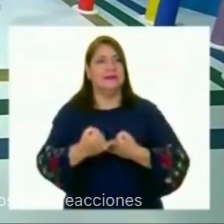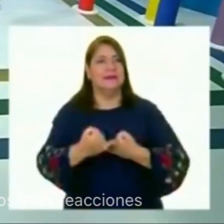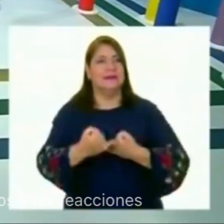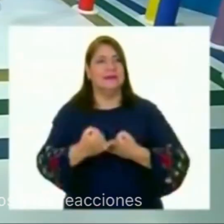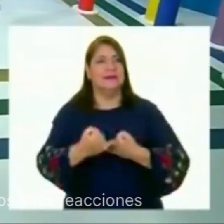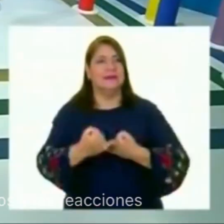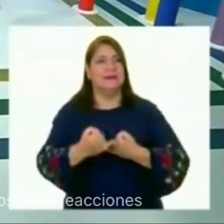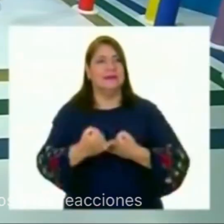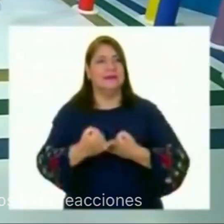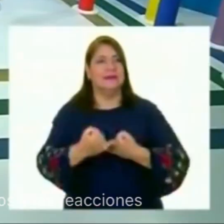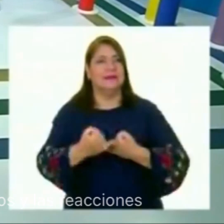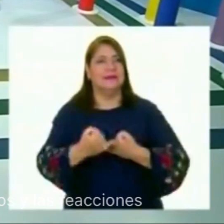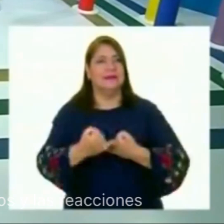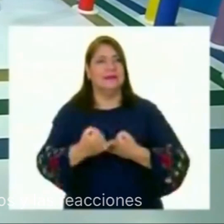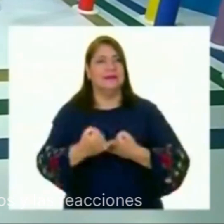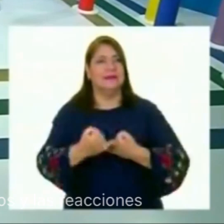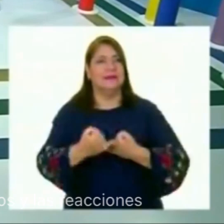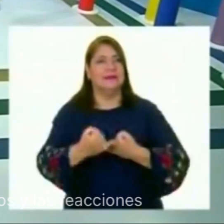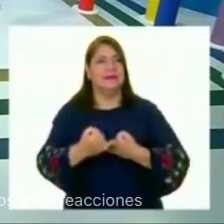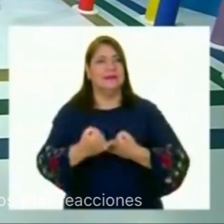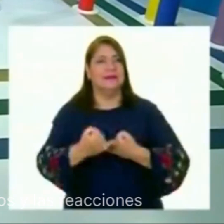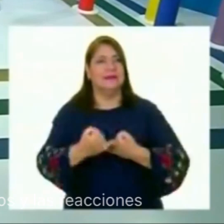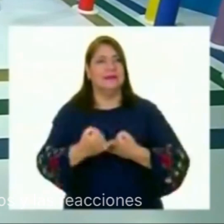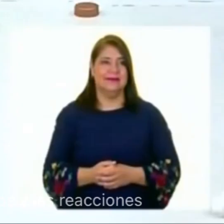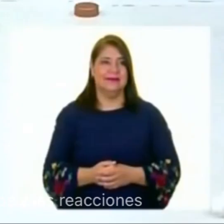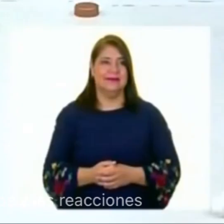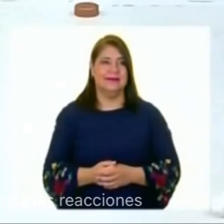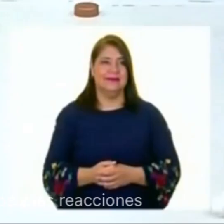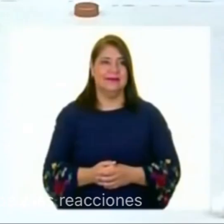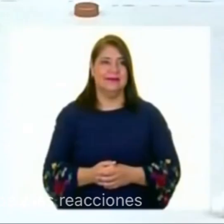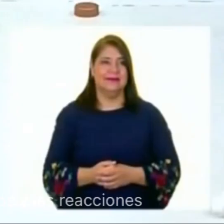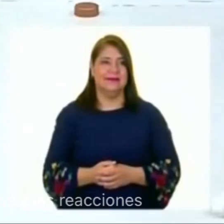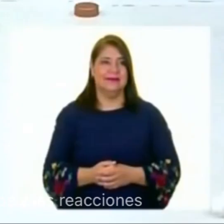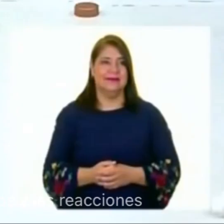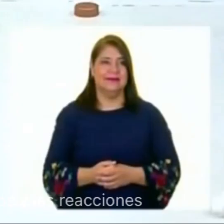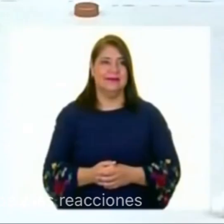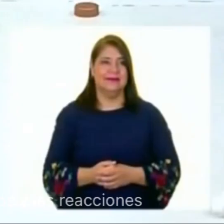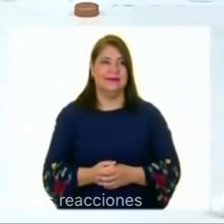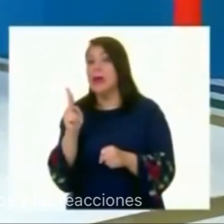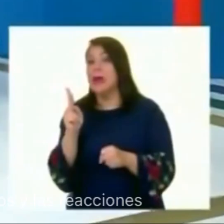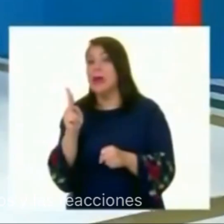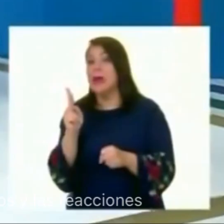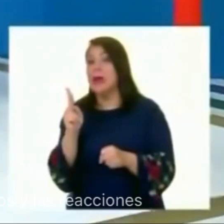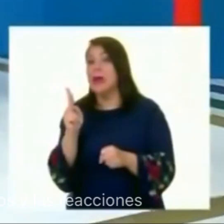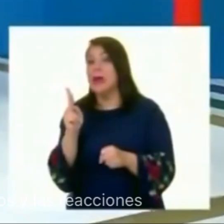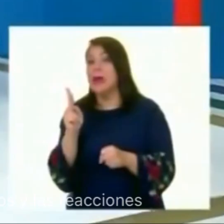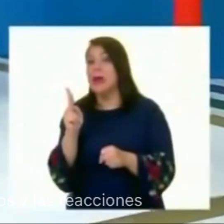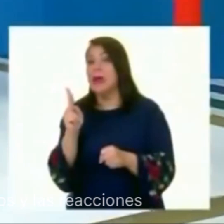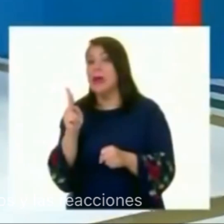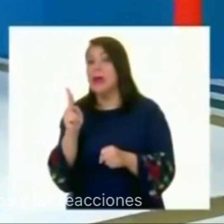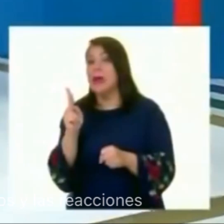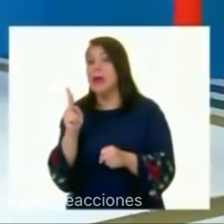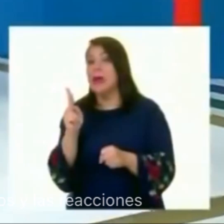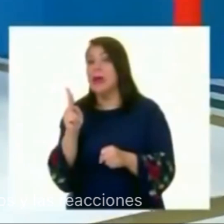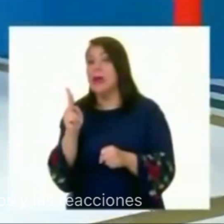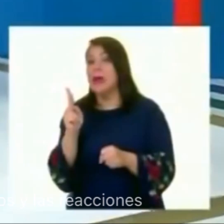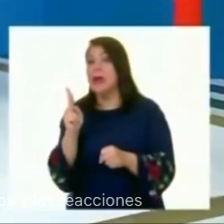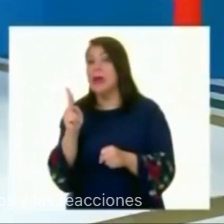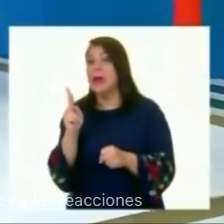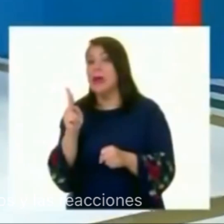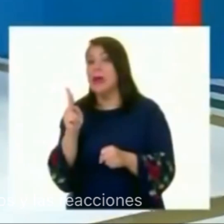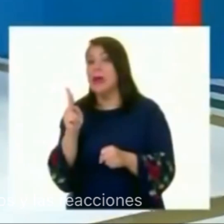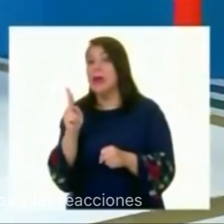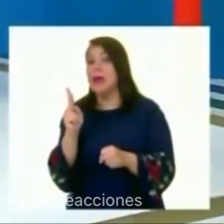círculo con cinta en el suelo. Dentro del círculo coloca las tapas roscas y con la tapa del garrafón trata de sacar todas las fichas del círculo. Intenta hasta